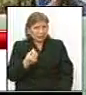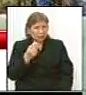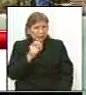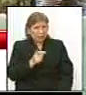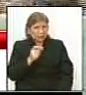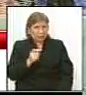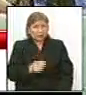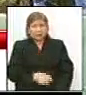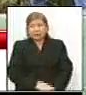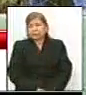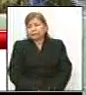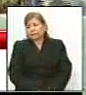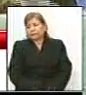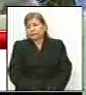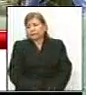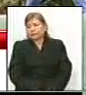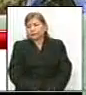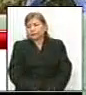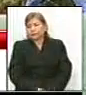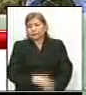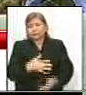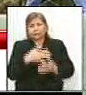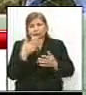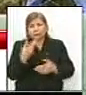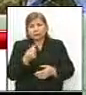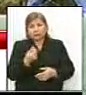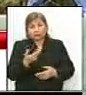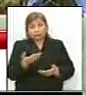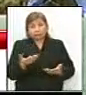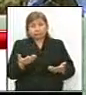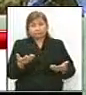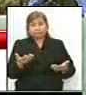persona, tanto dinero.